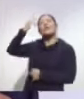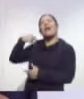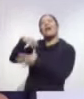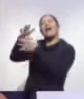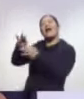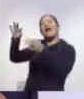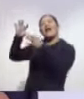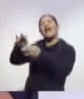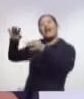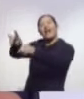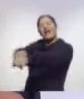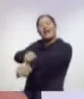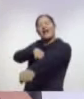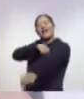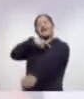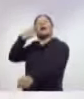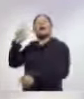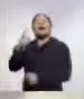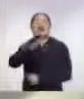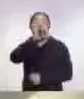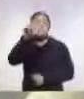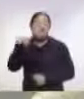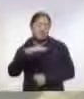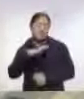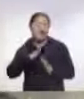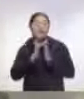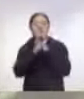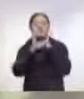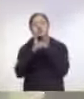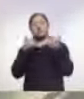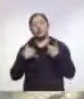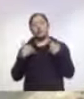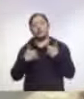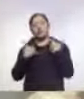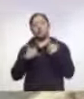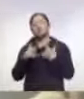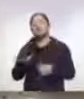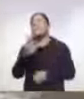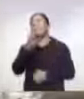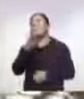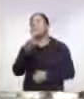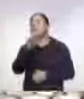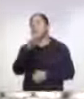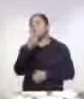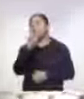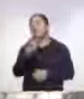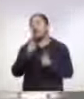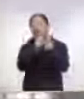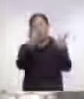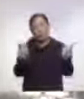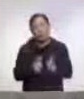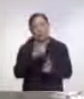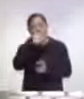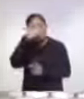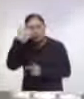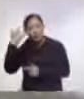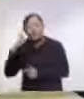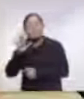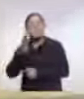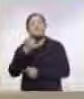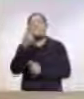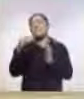esperamos una participación de los jóvenes. Se espera la participación de al menos 22 camadas para reunir a más de mil danzantes.